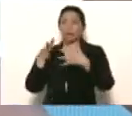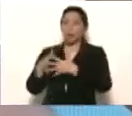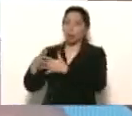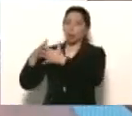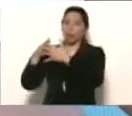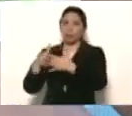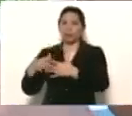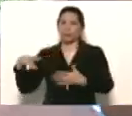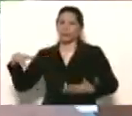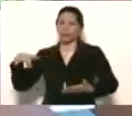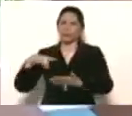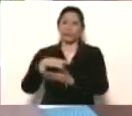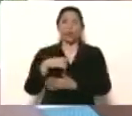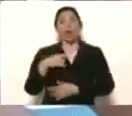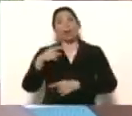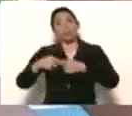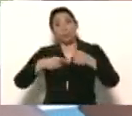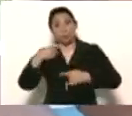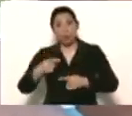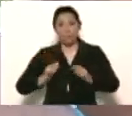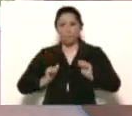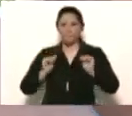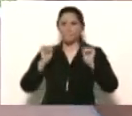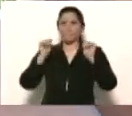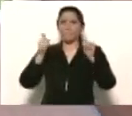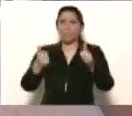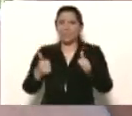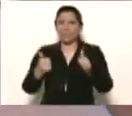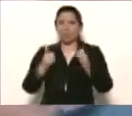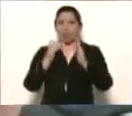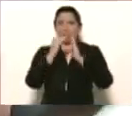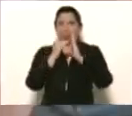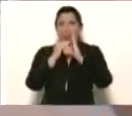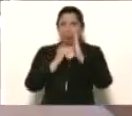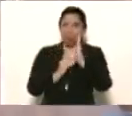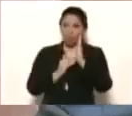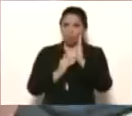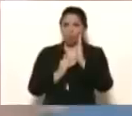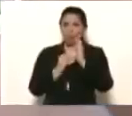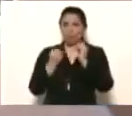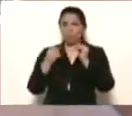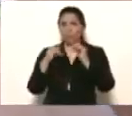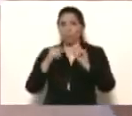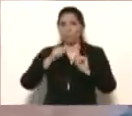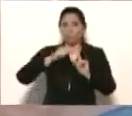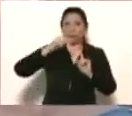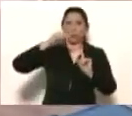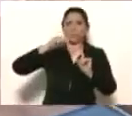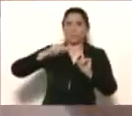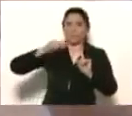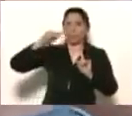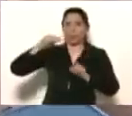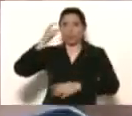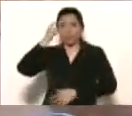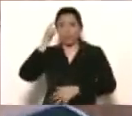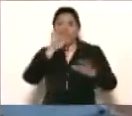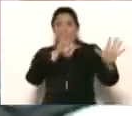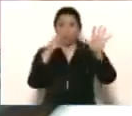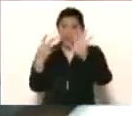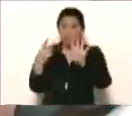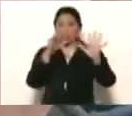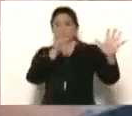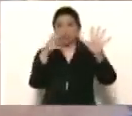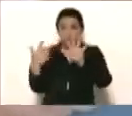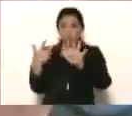y luego empiezan a bajar el número de casos y aparecen unos picos importantes hacia los días 17